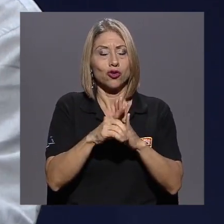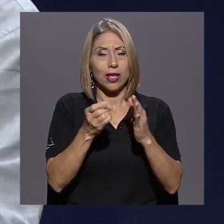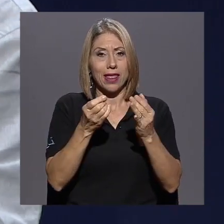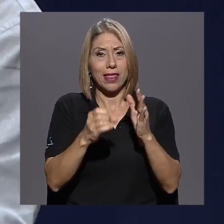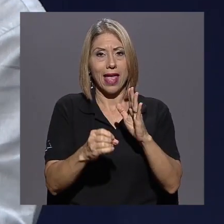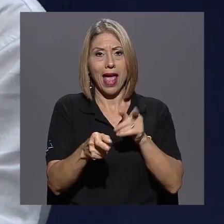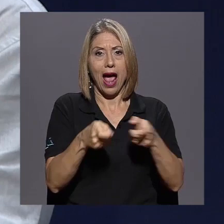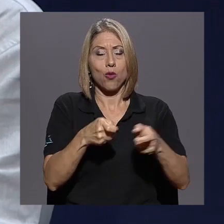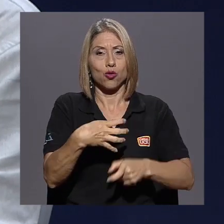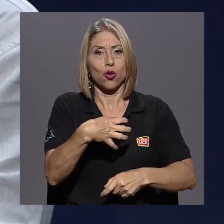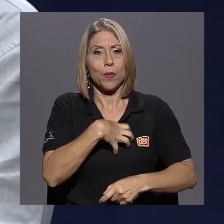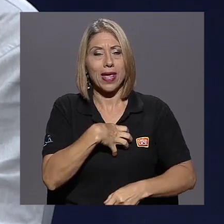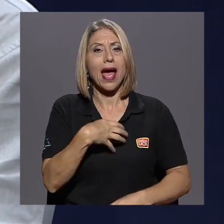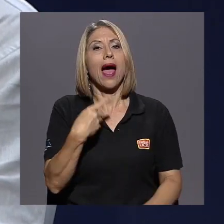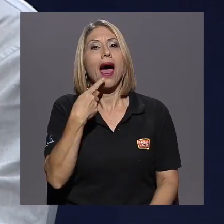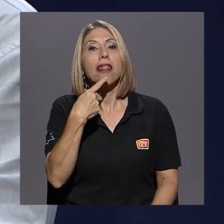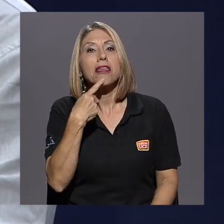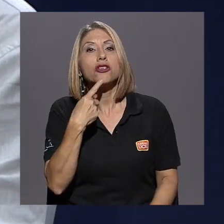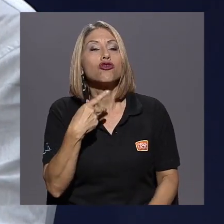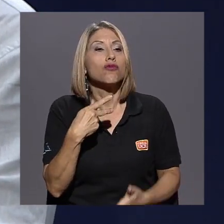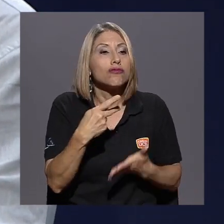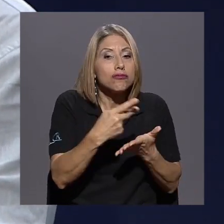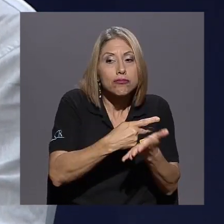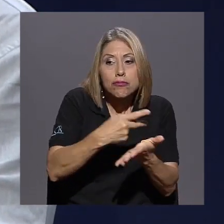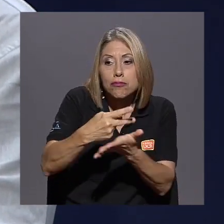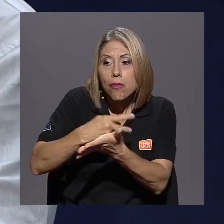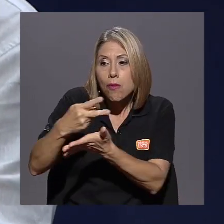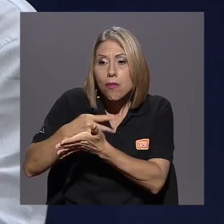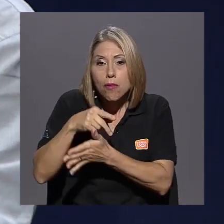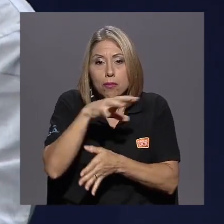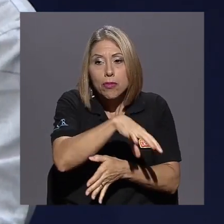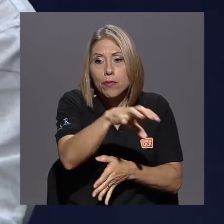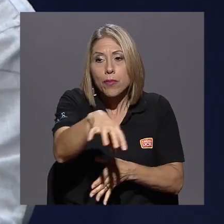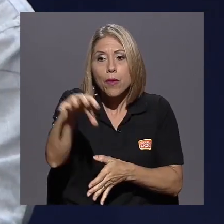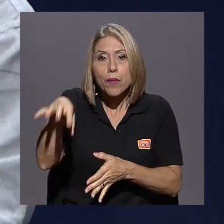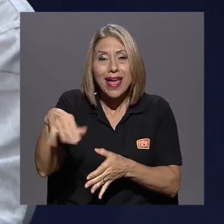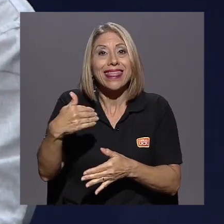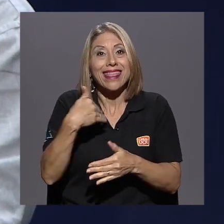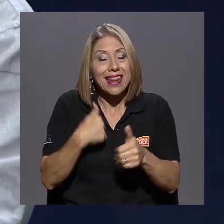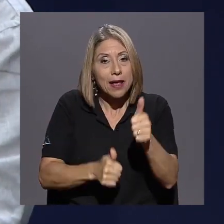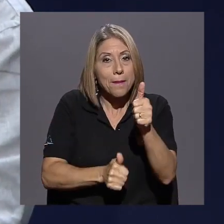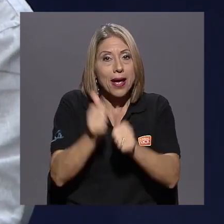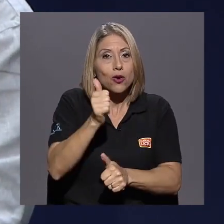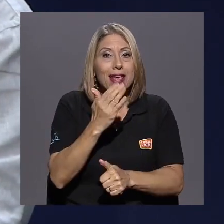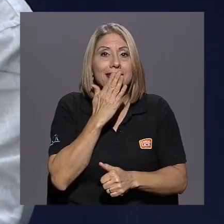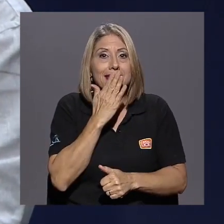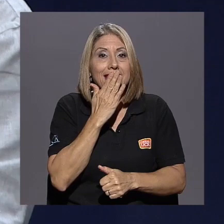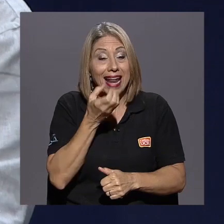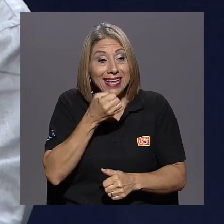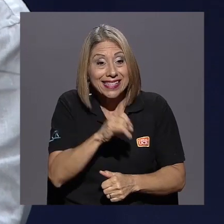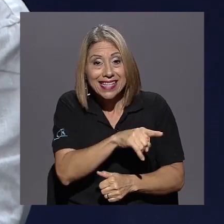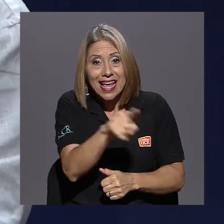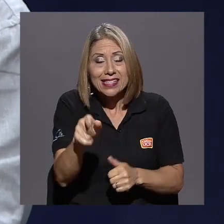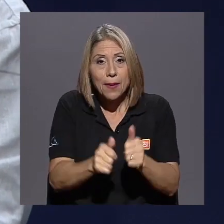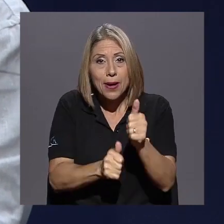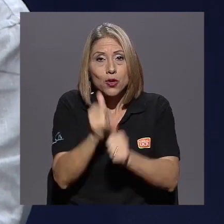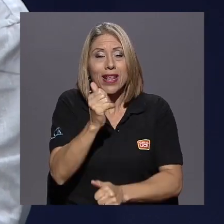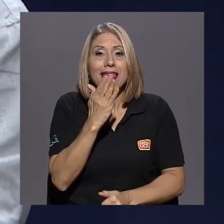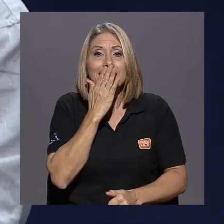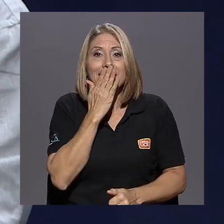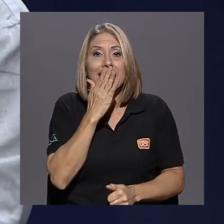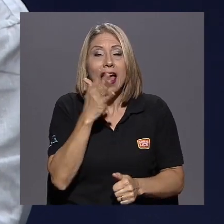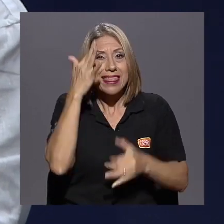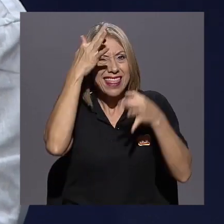los municipios que tengan mayoría indígena si esta mayoría indígena se decide a adoptar la